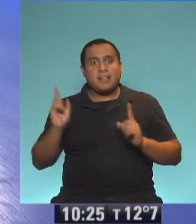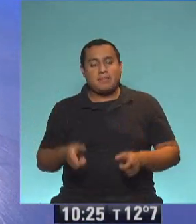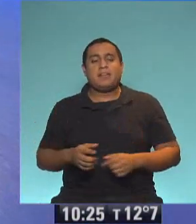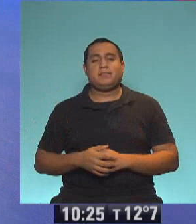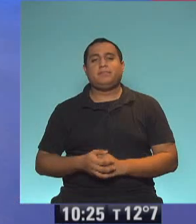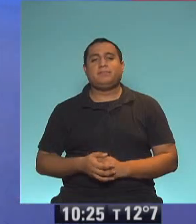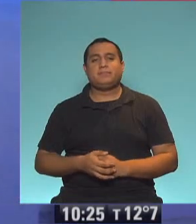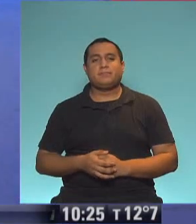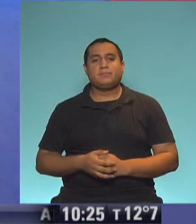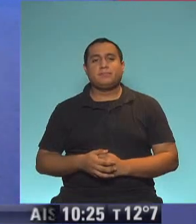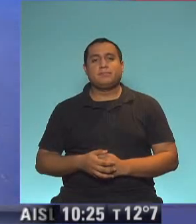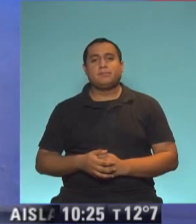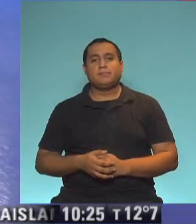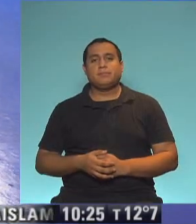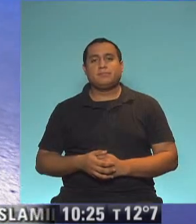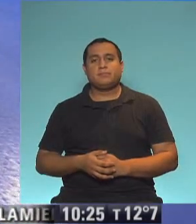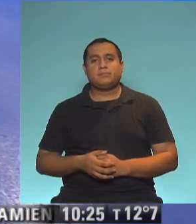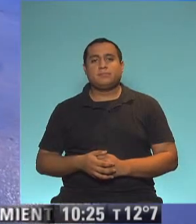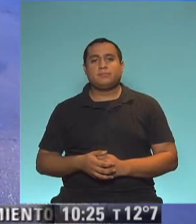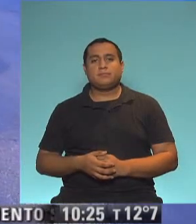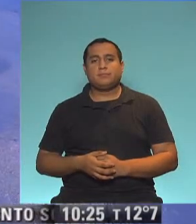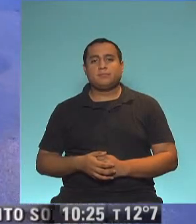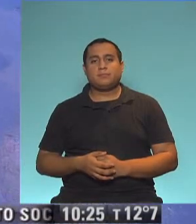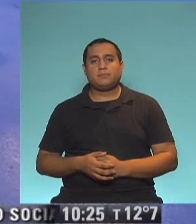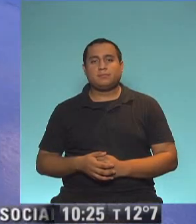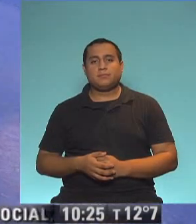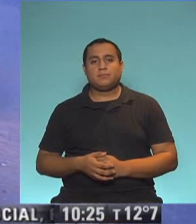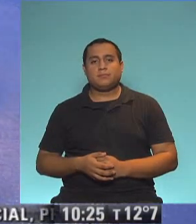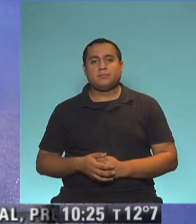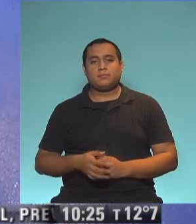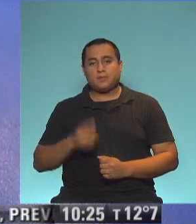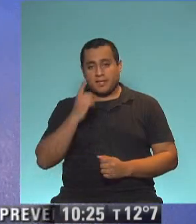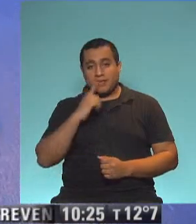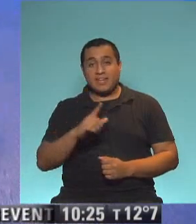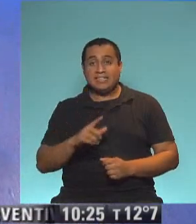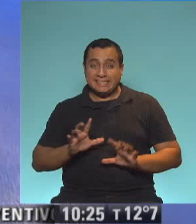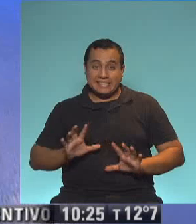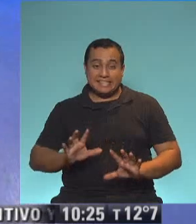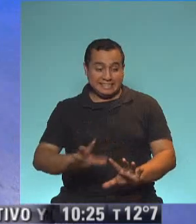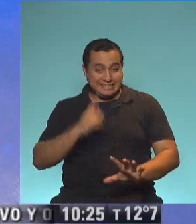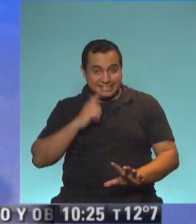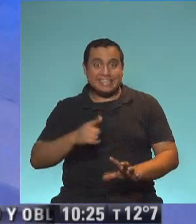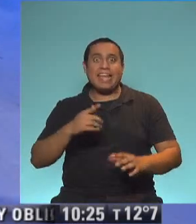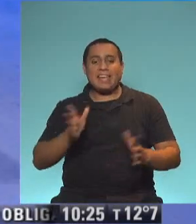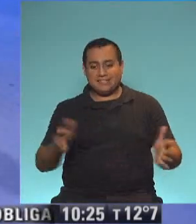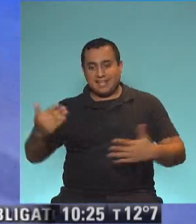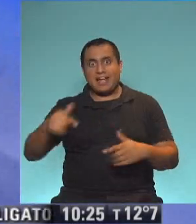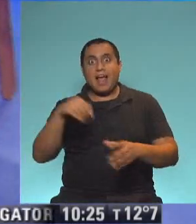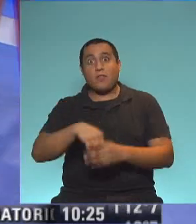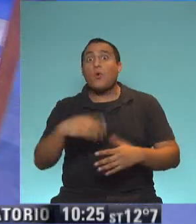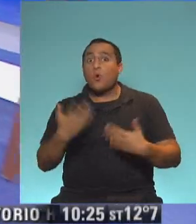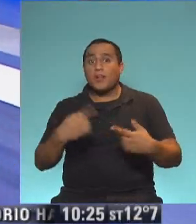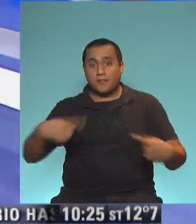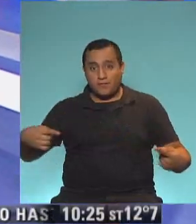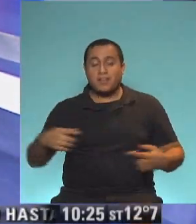Ernesto! ¡Ahí está! ¡Ahí está! ¡Llega! ¡Dale, dale, dale! ¡Dale, dale, dale! ¡Ahí está el cajón de juguetes! ¡Qué